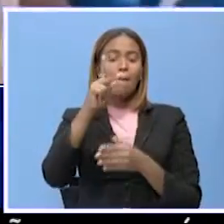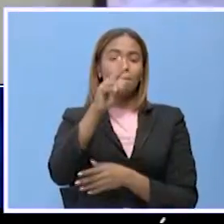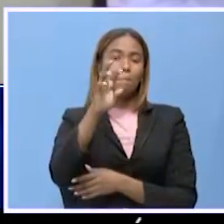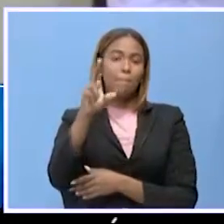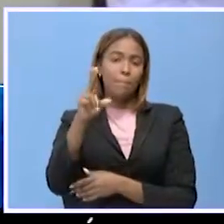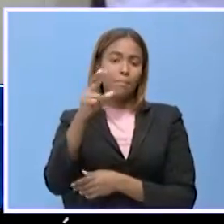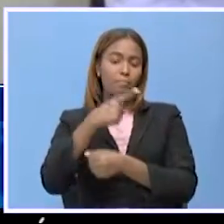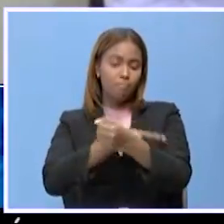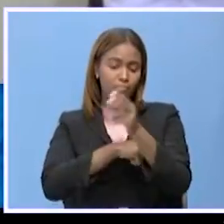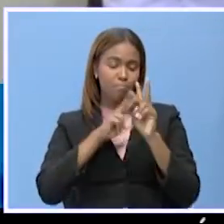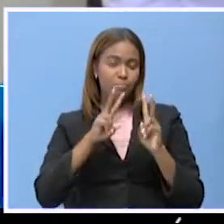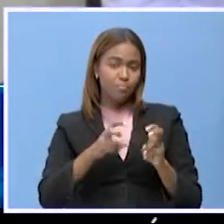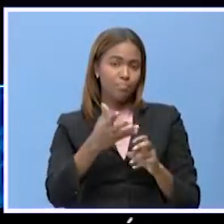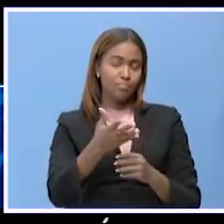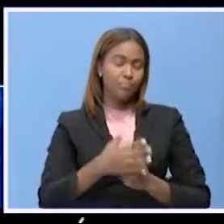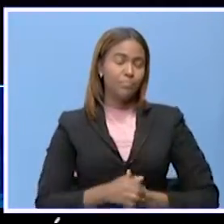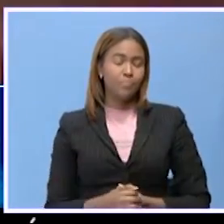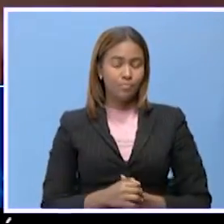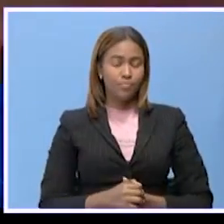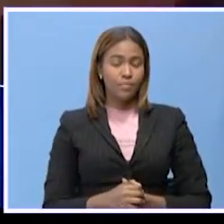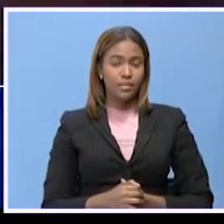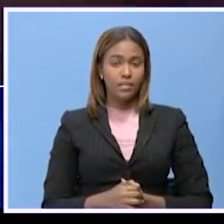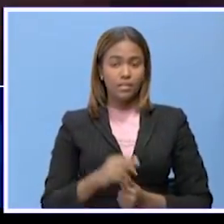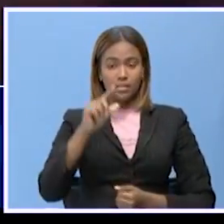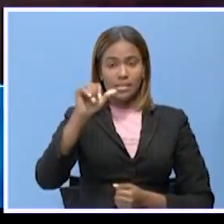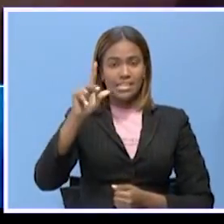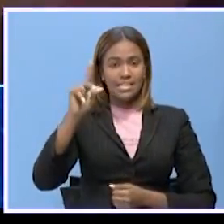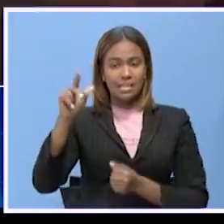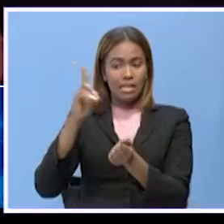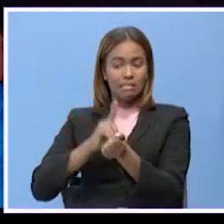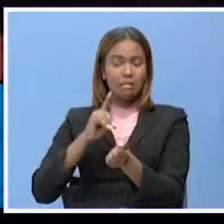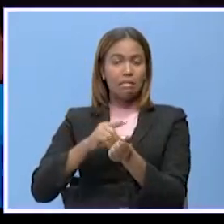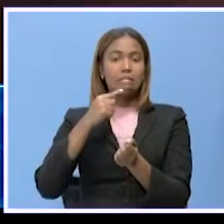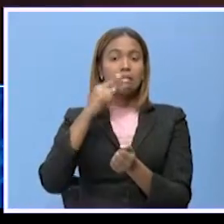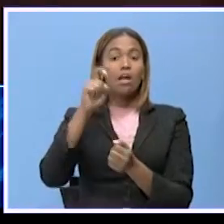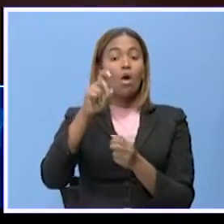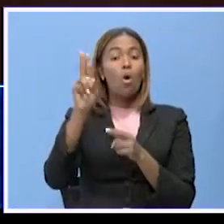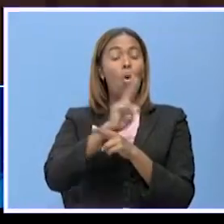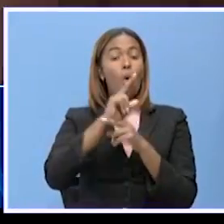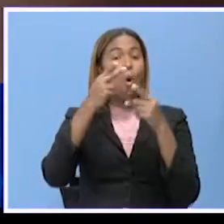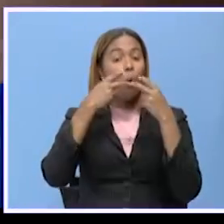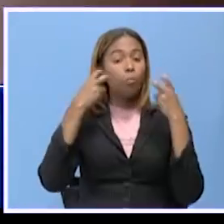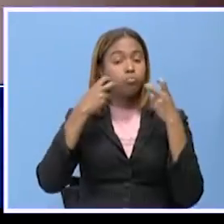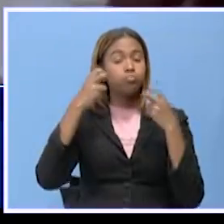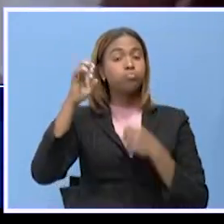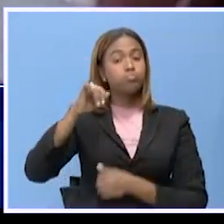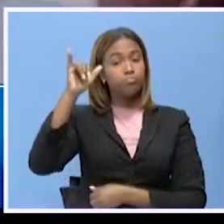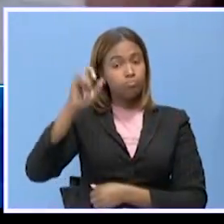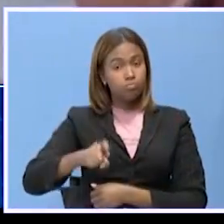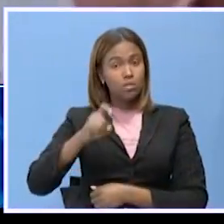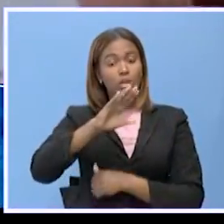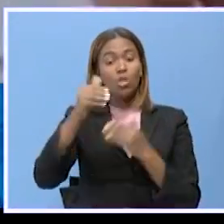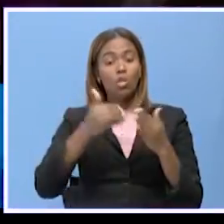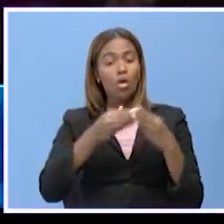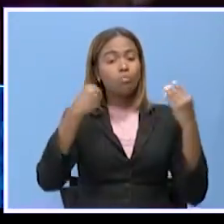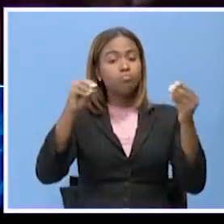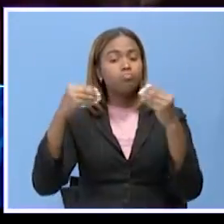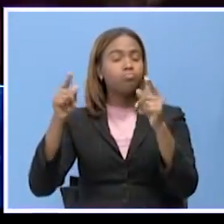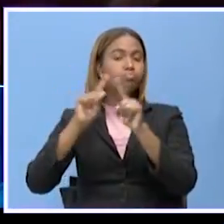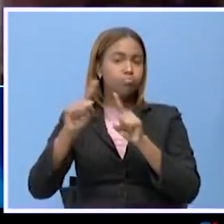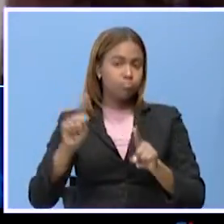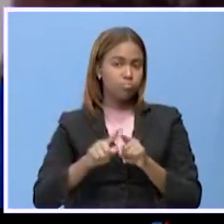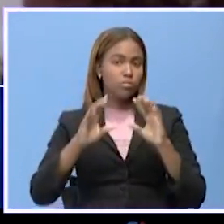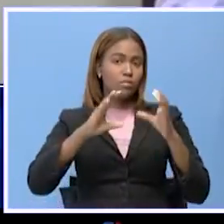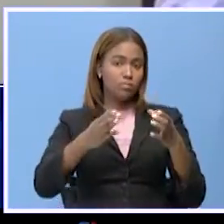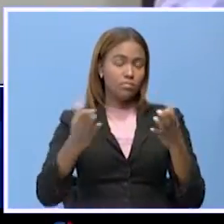PCR rutinaria. García indicó que el uso de las mascarillas es obligatorio en todos los establecimientos